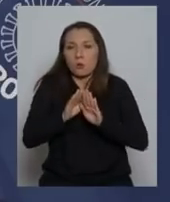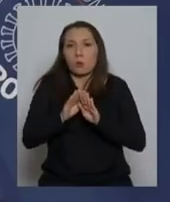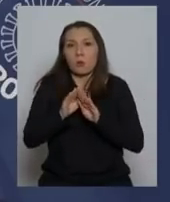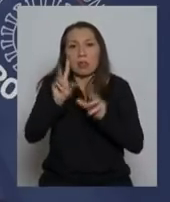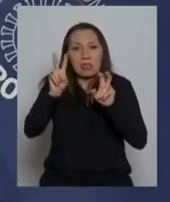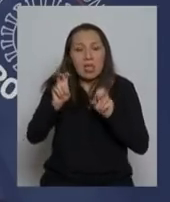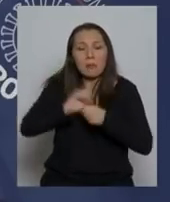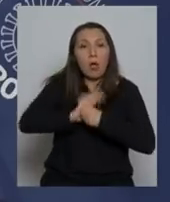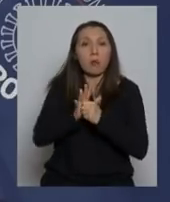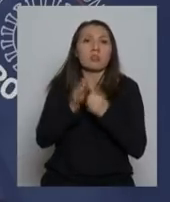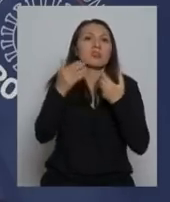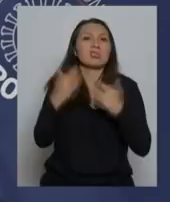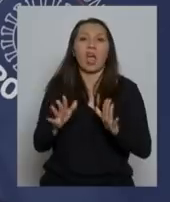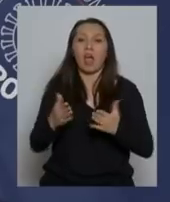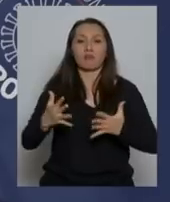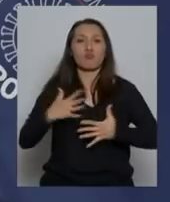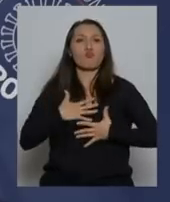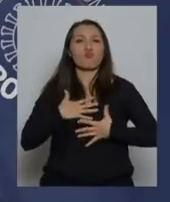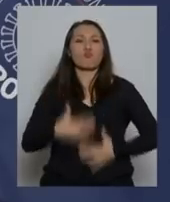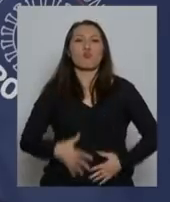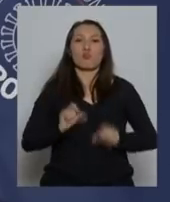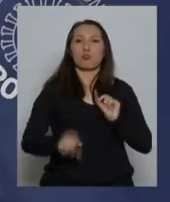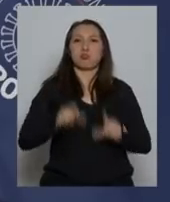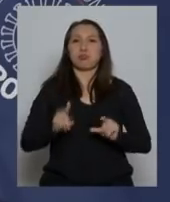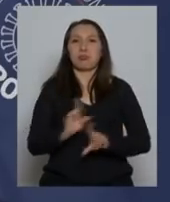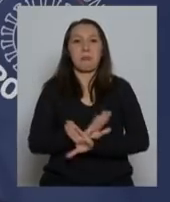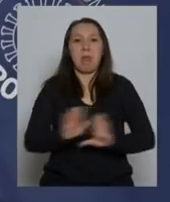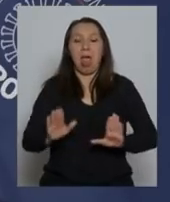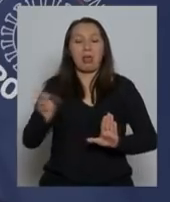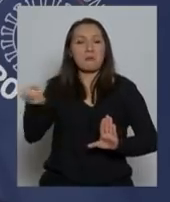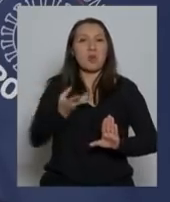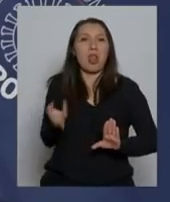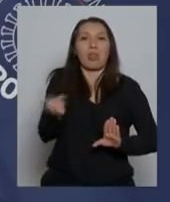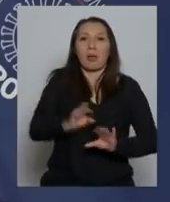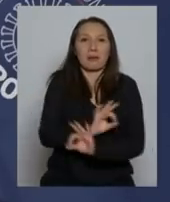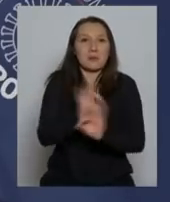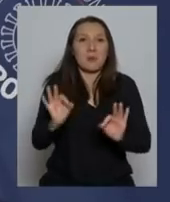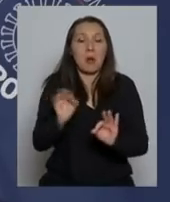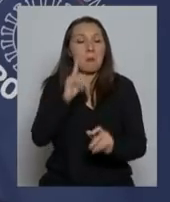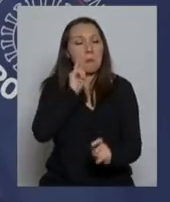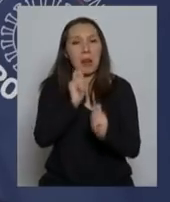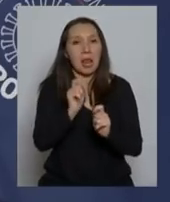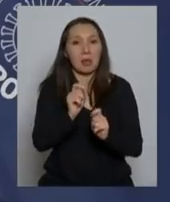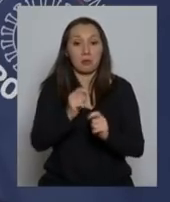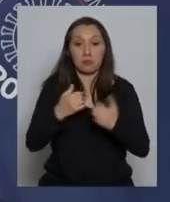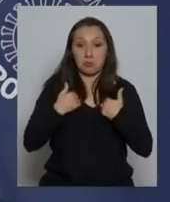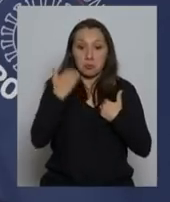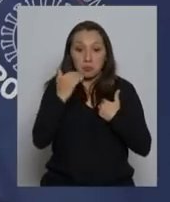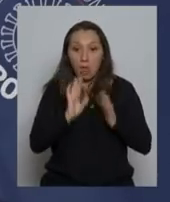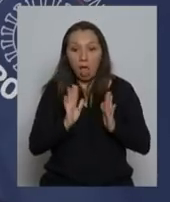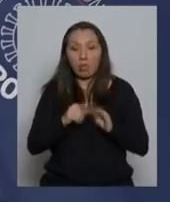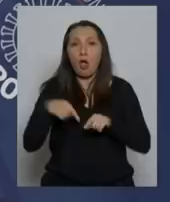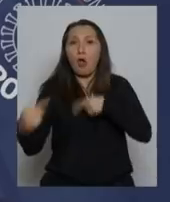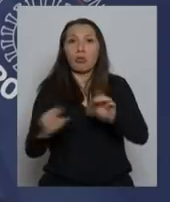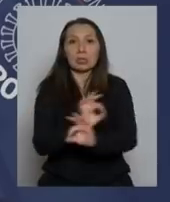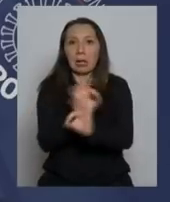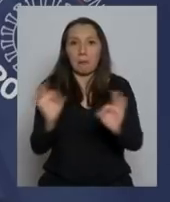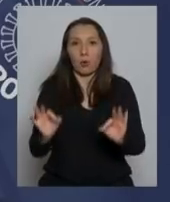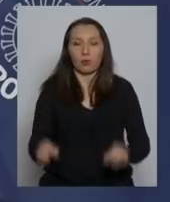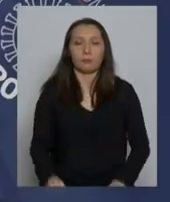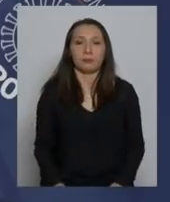al coronavirus porque están inmunes, porque no van a tener la infección y no representan un peligro ni para ellos ni para otros.